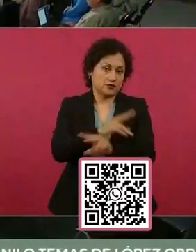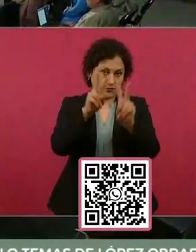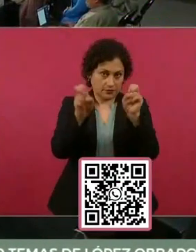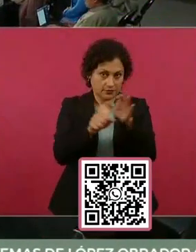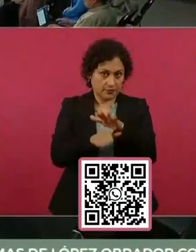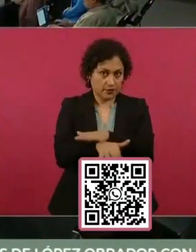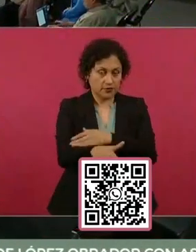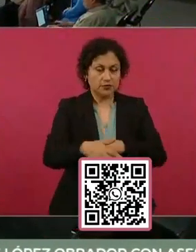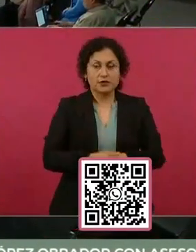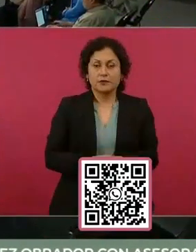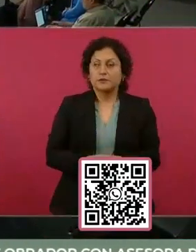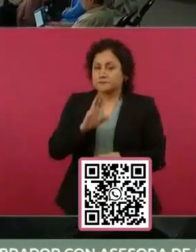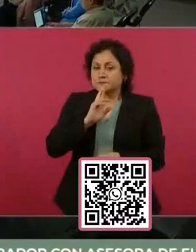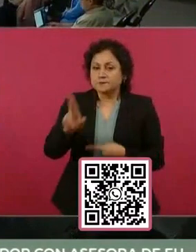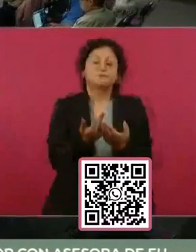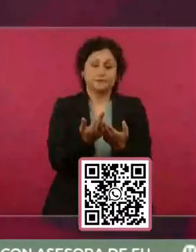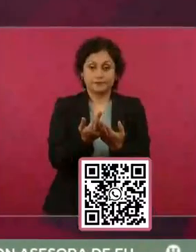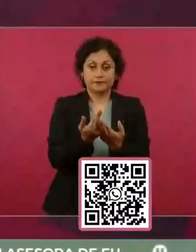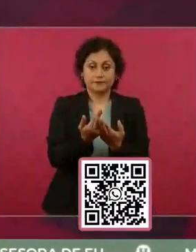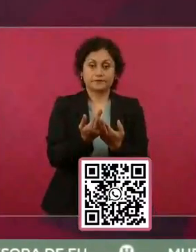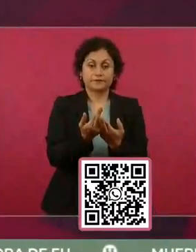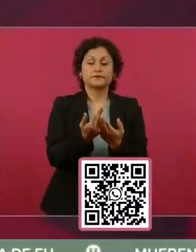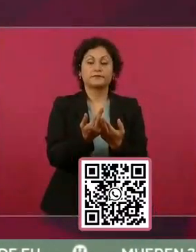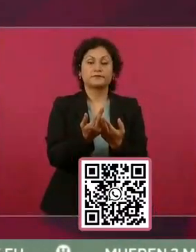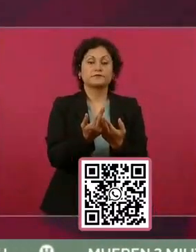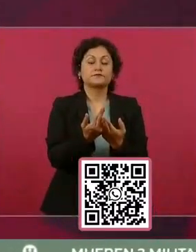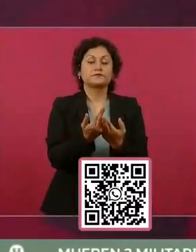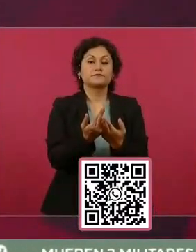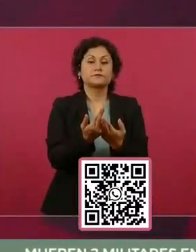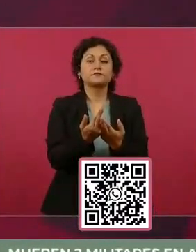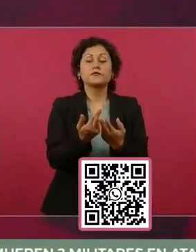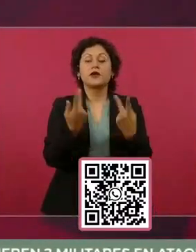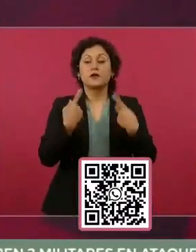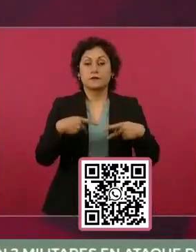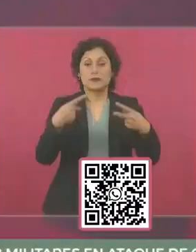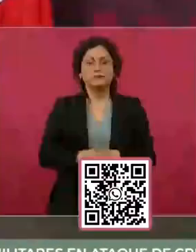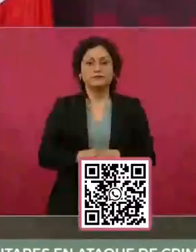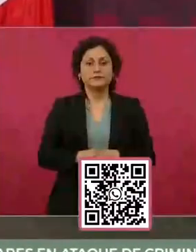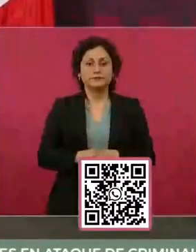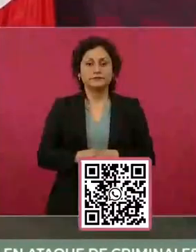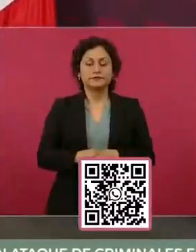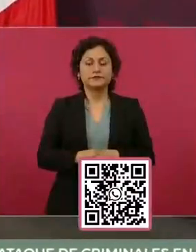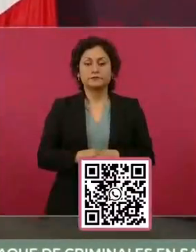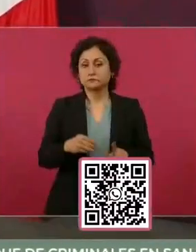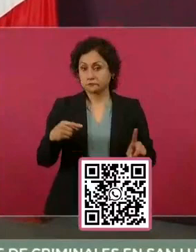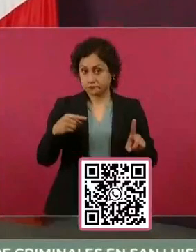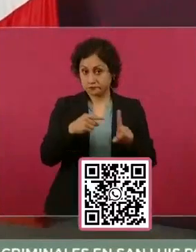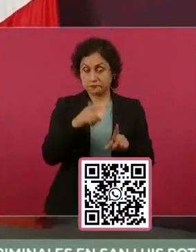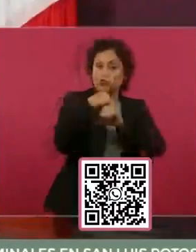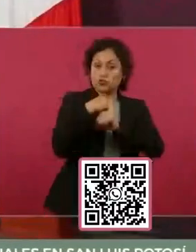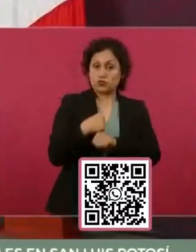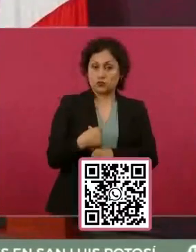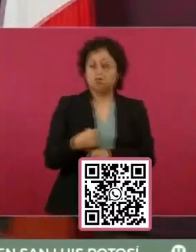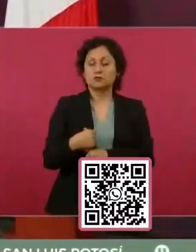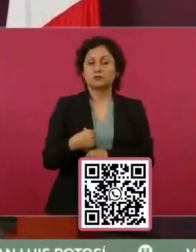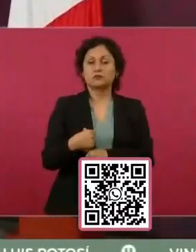Fue muy buena la reunión de ayer con la responsable de seguridad de la Casa Blanca. Ella tiene a su cargo